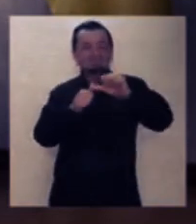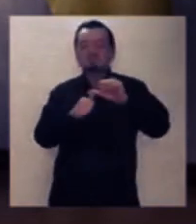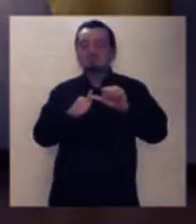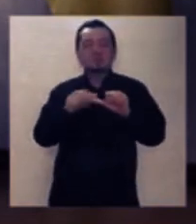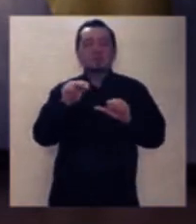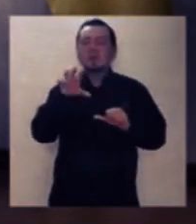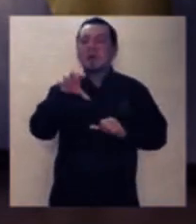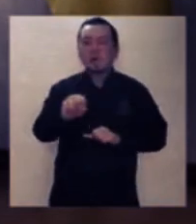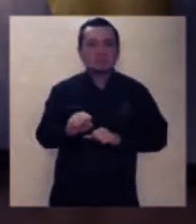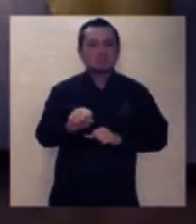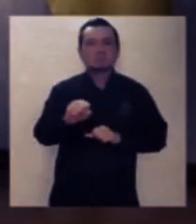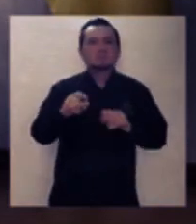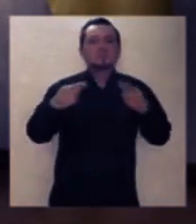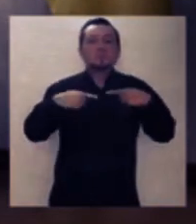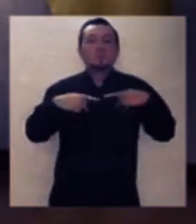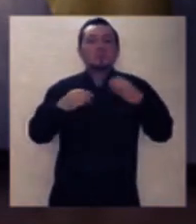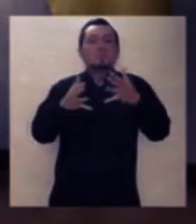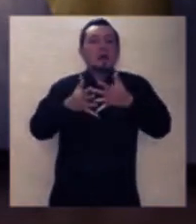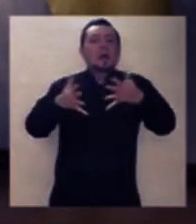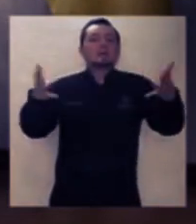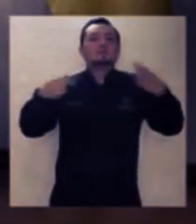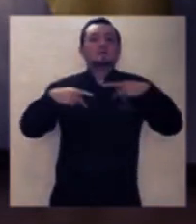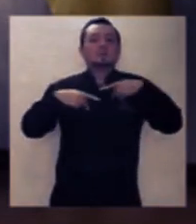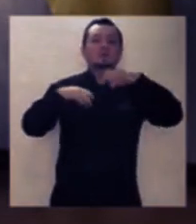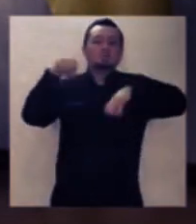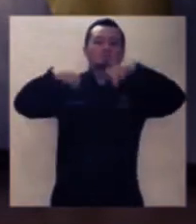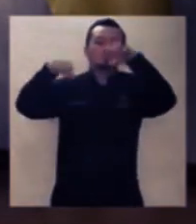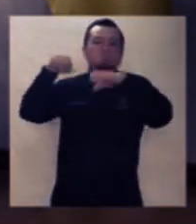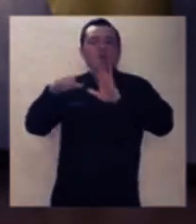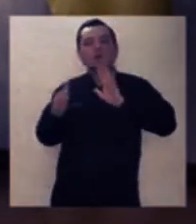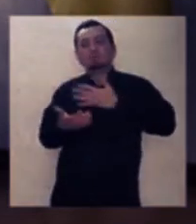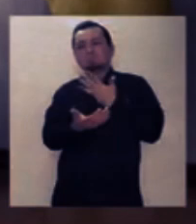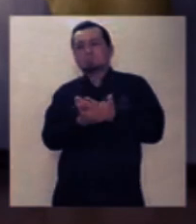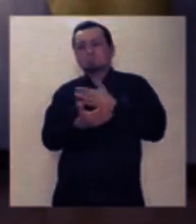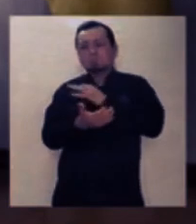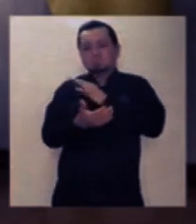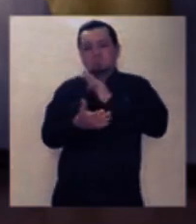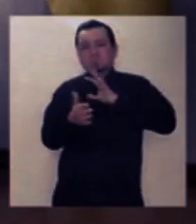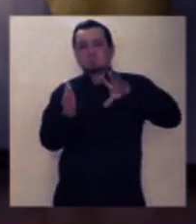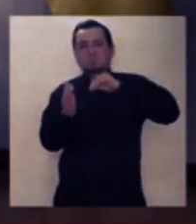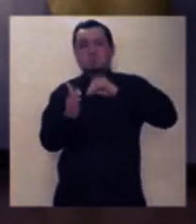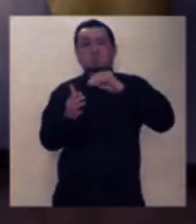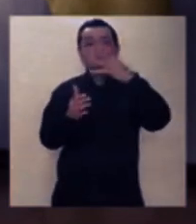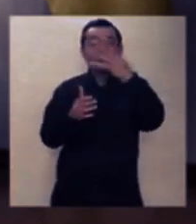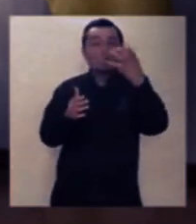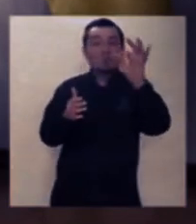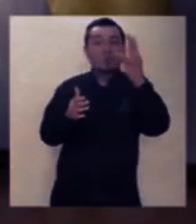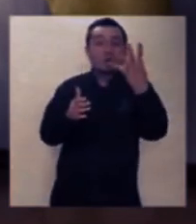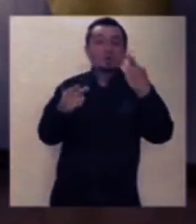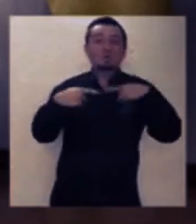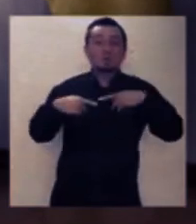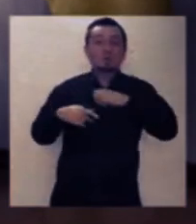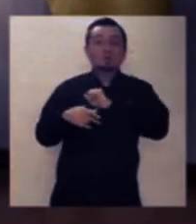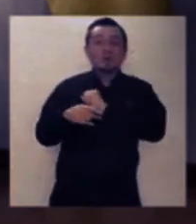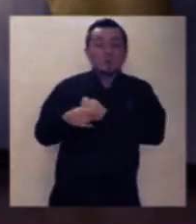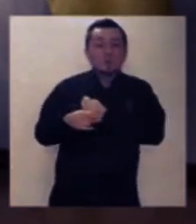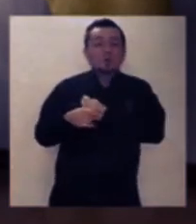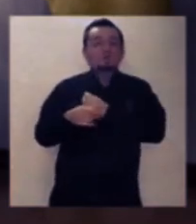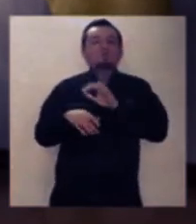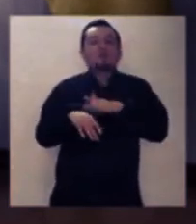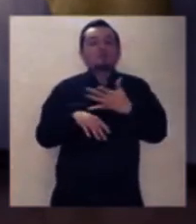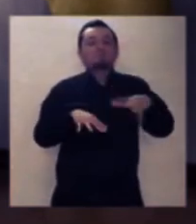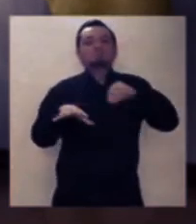haciendo rotaciones, el déficit sigue siendo enorme. Adicionalmente, hay que decir que van 444 casos de personal de